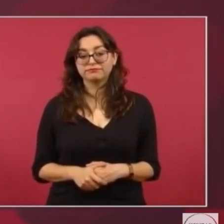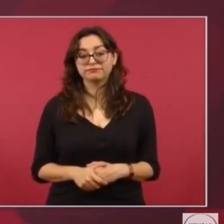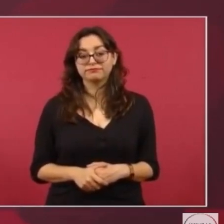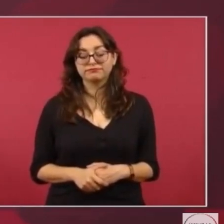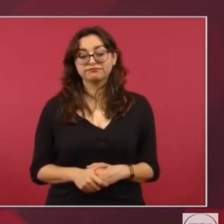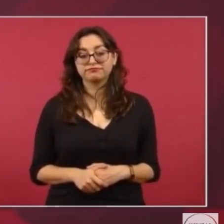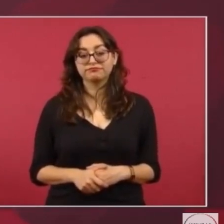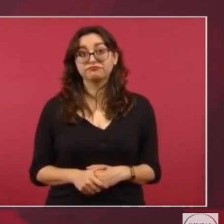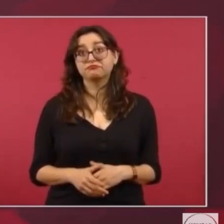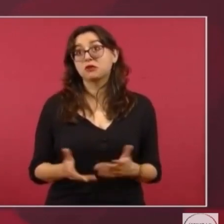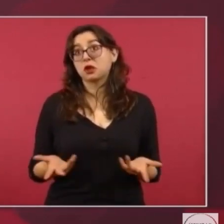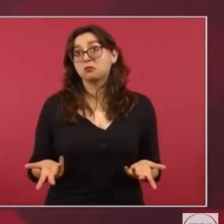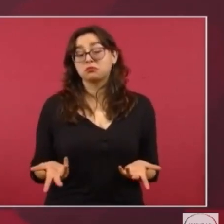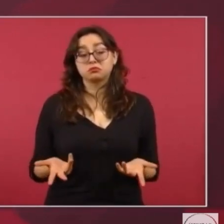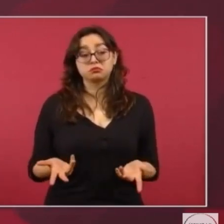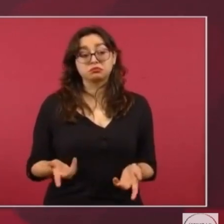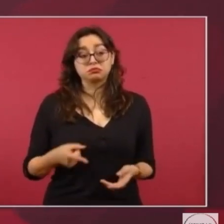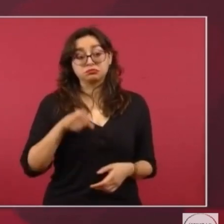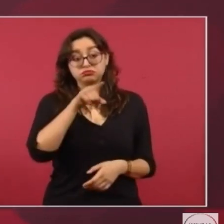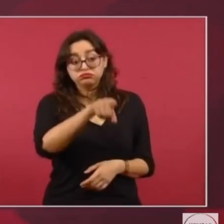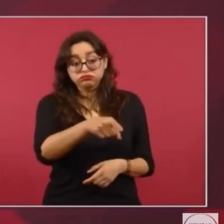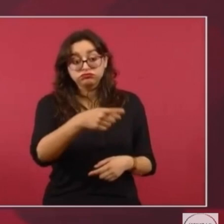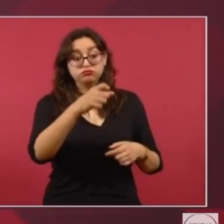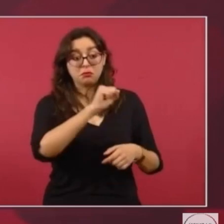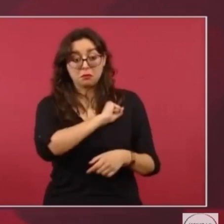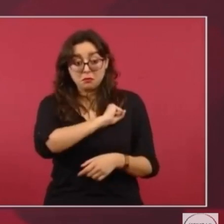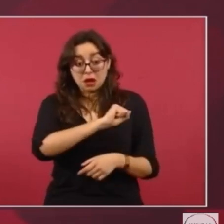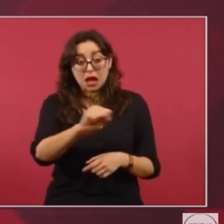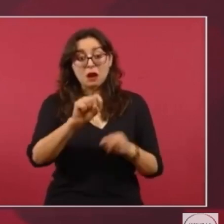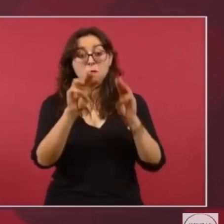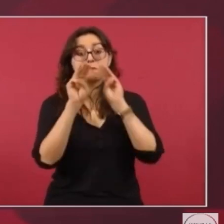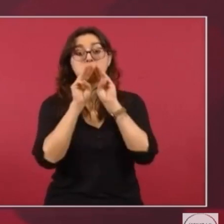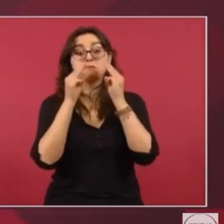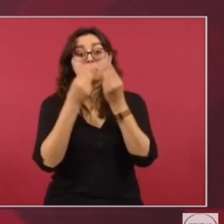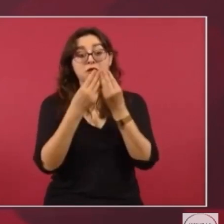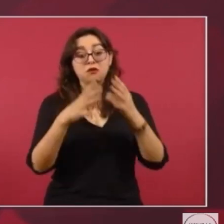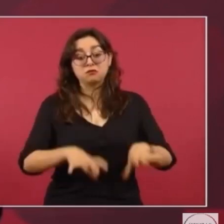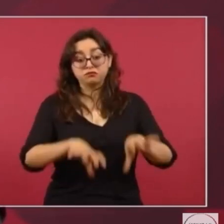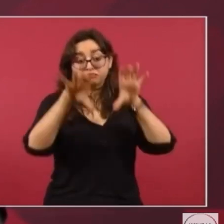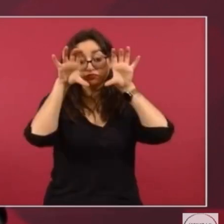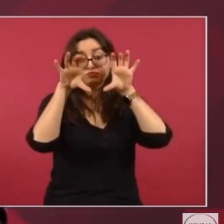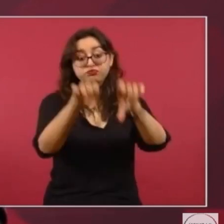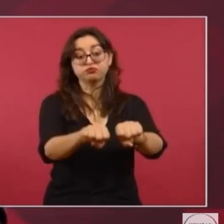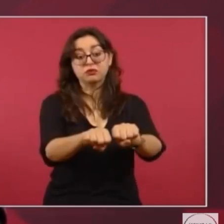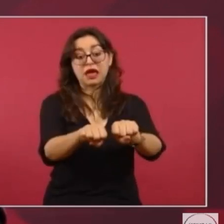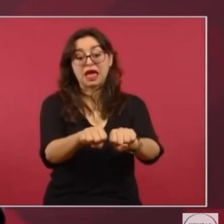Puso que detuvieron a la persona a las 10 de la mañana